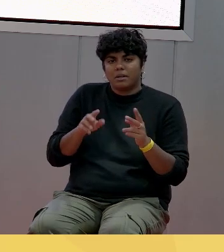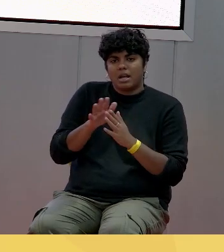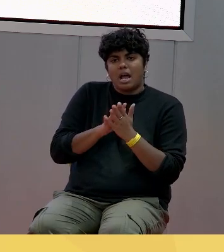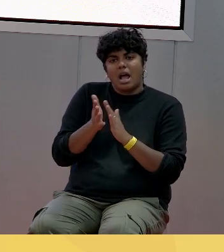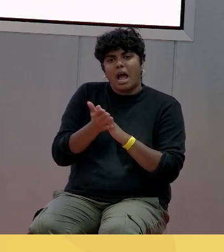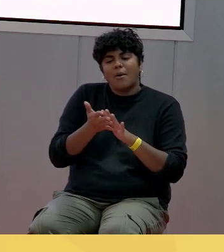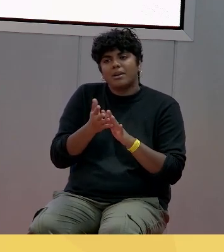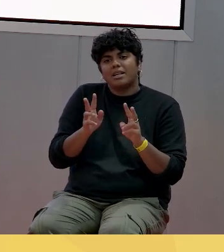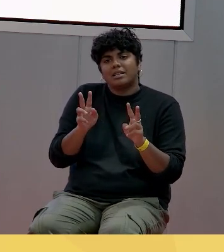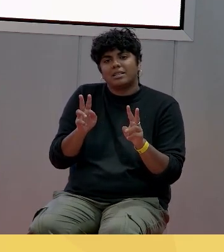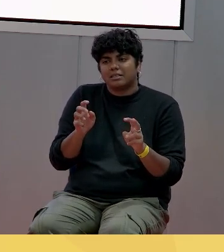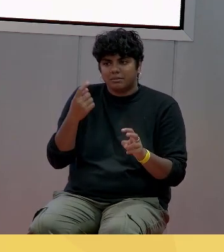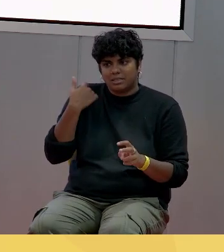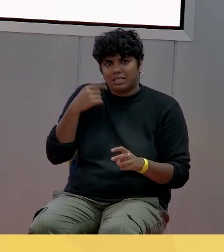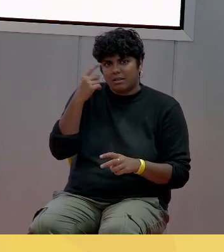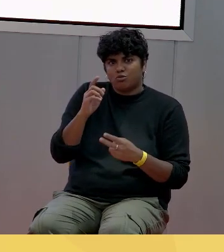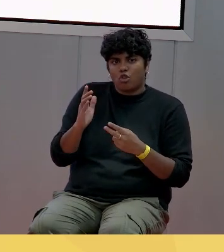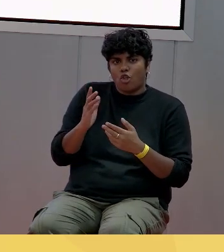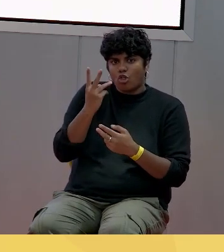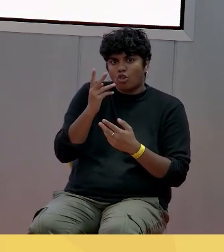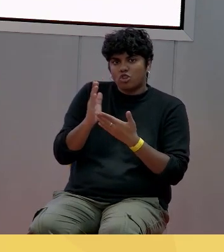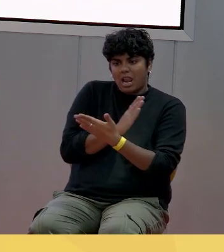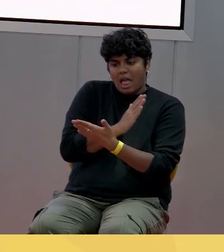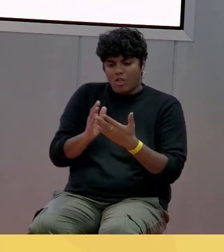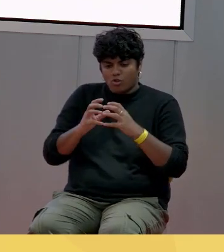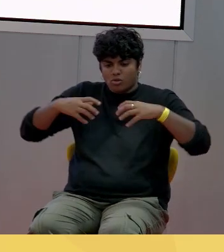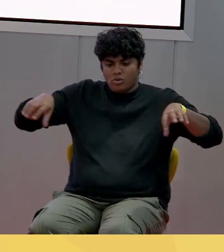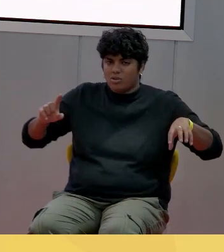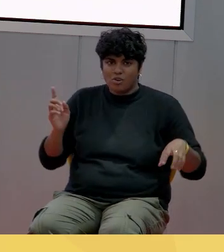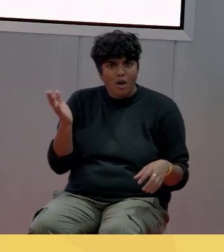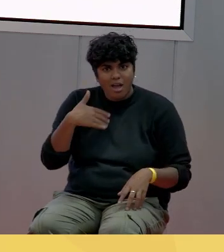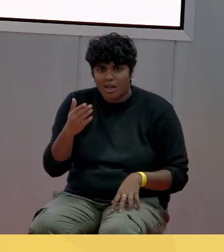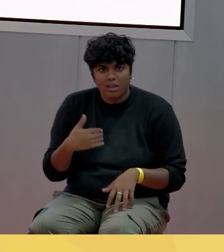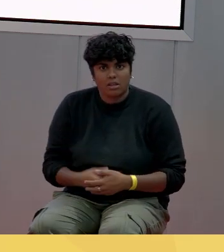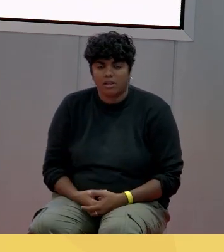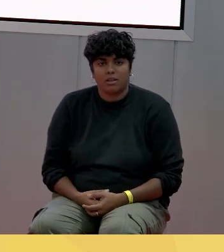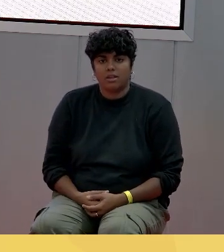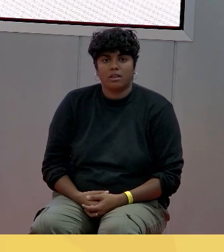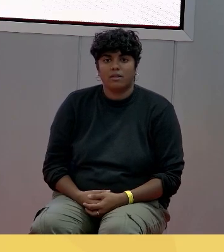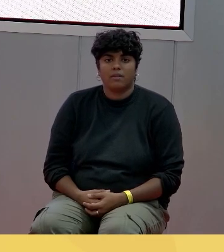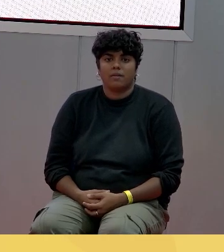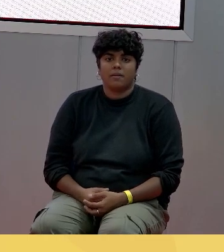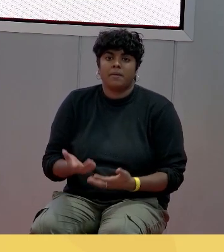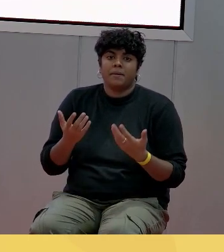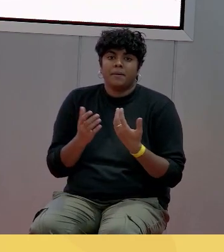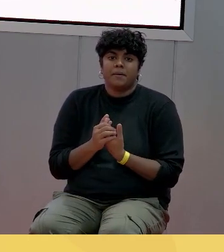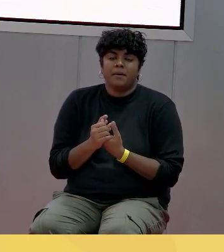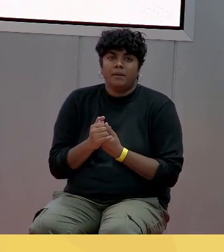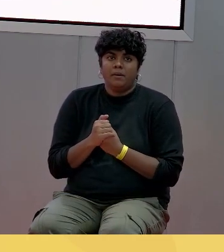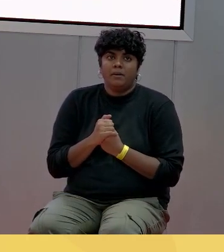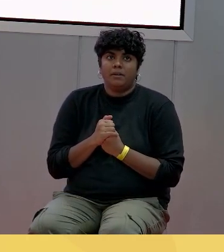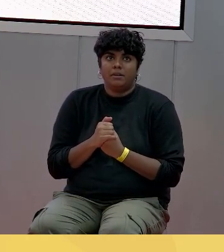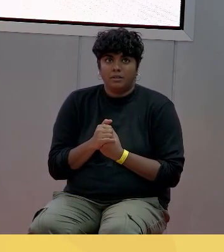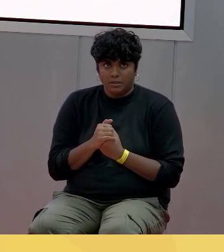todos sabemos que no hay los dos lados. No sé por qué, si era para a lo mejor ceder un poco de...